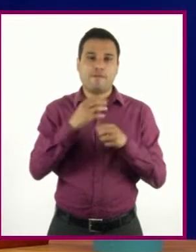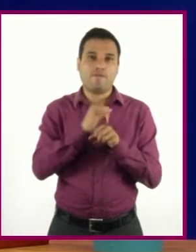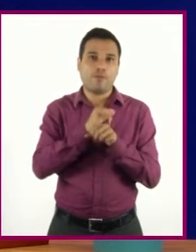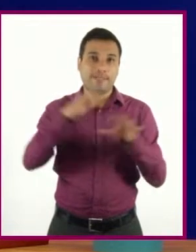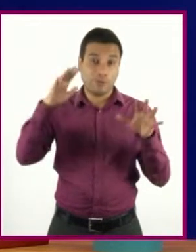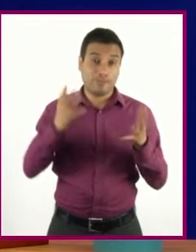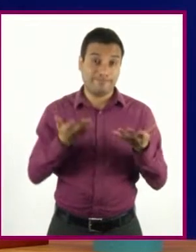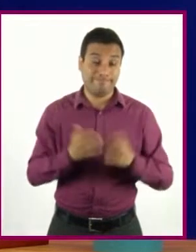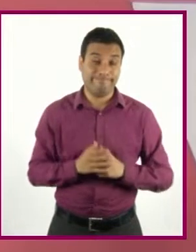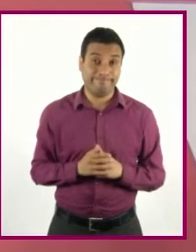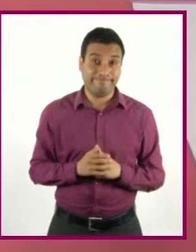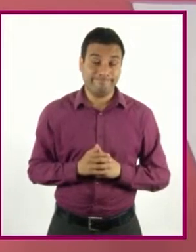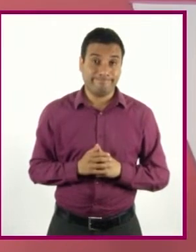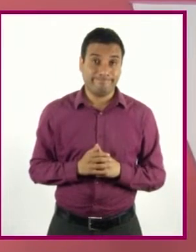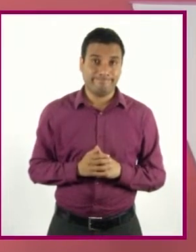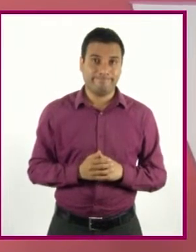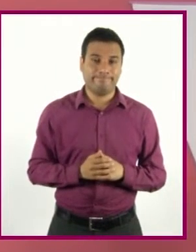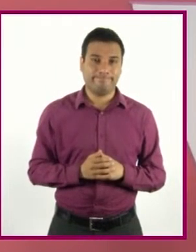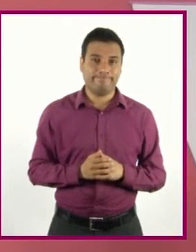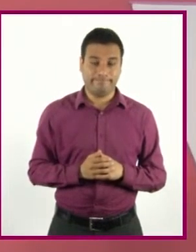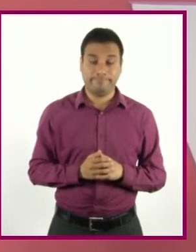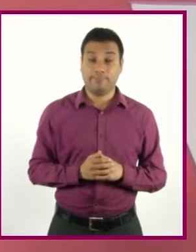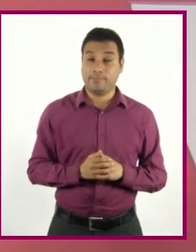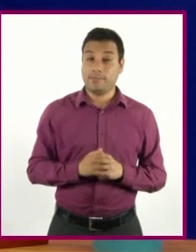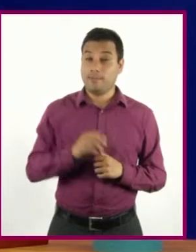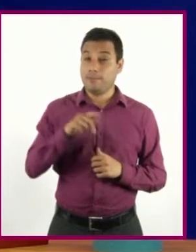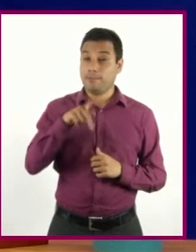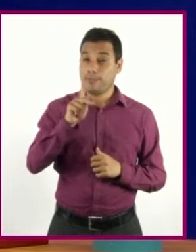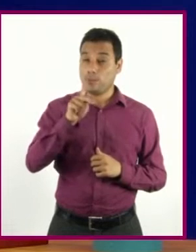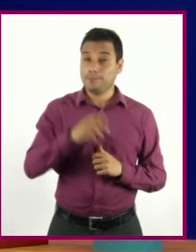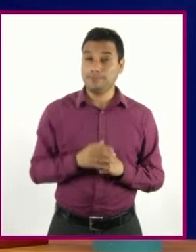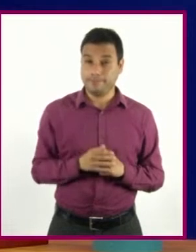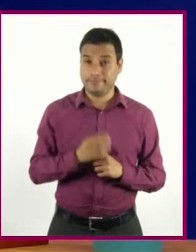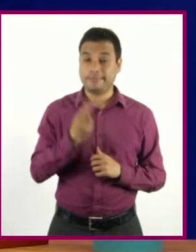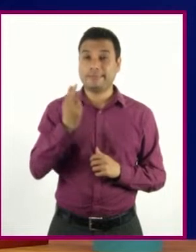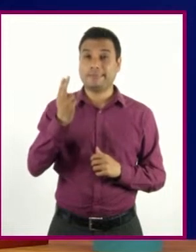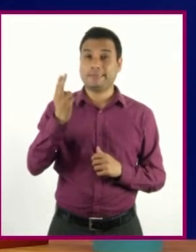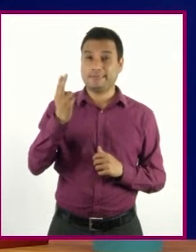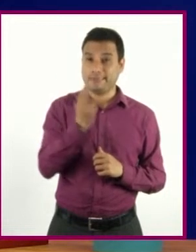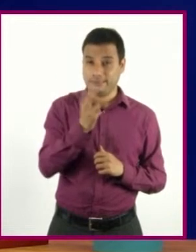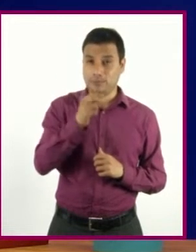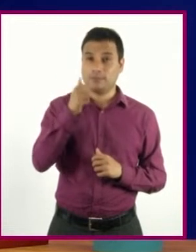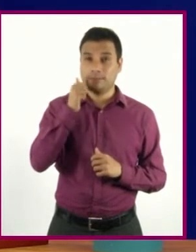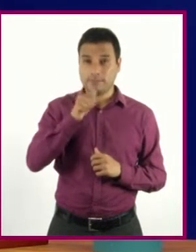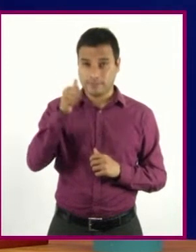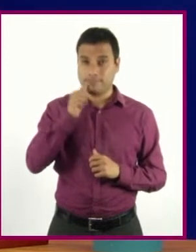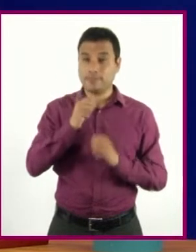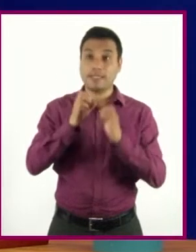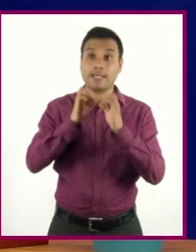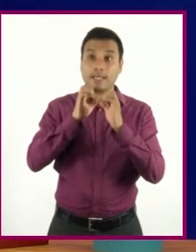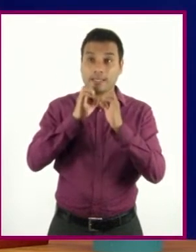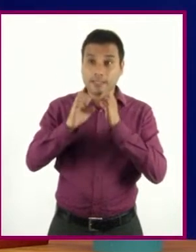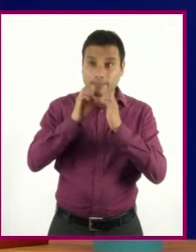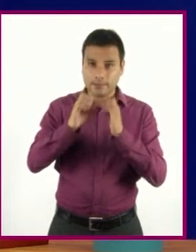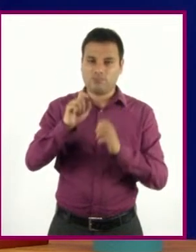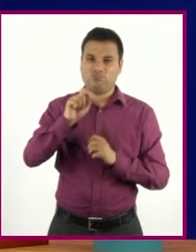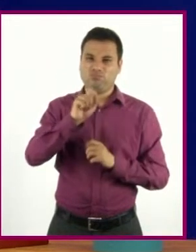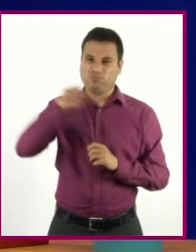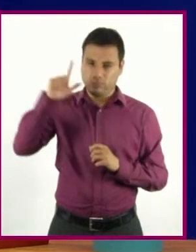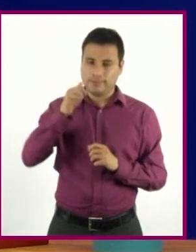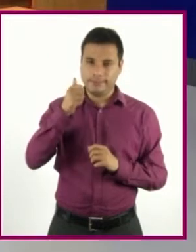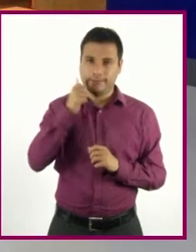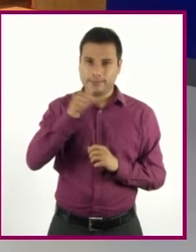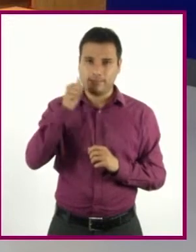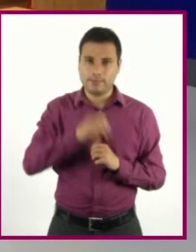lee. Y claro, siempre y cuando la fuente sea confiable y se apegue a los criterios académicos,